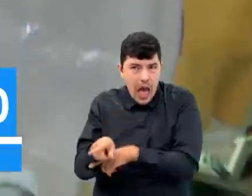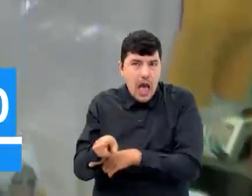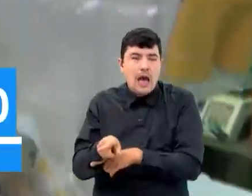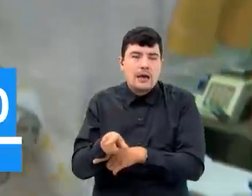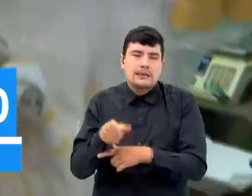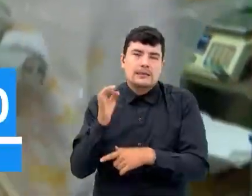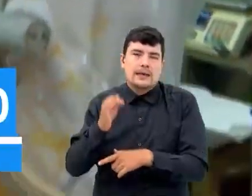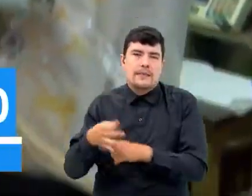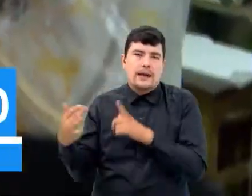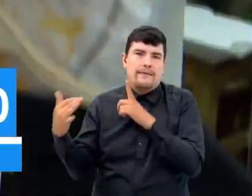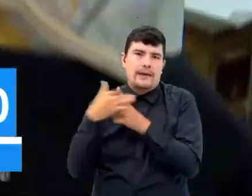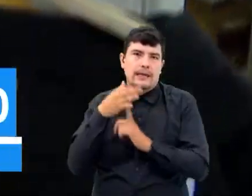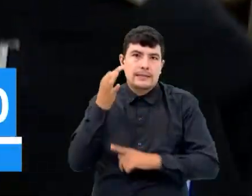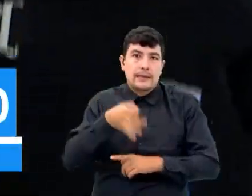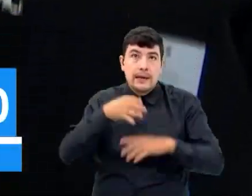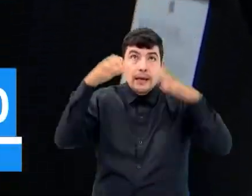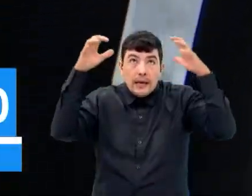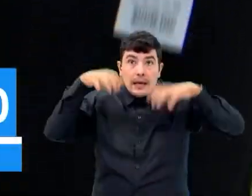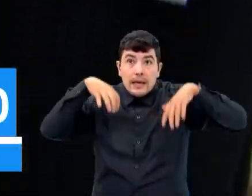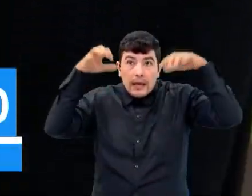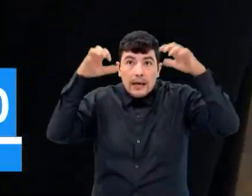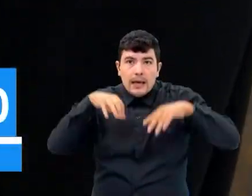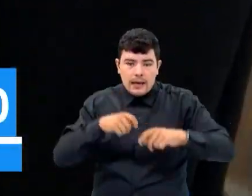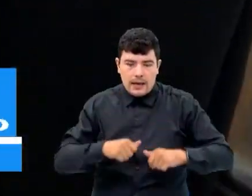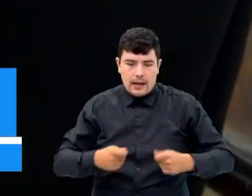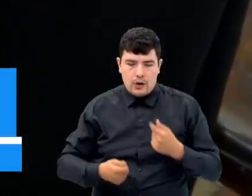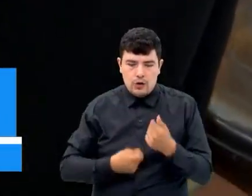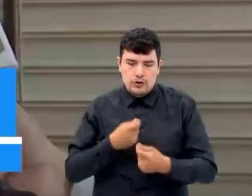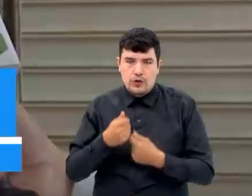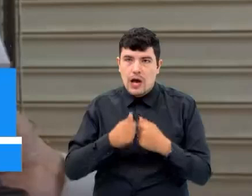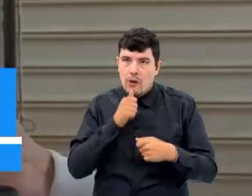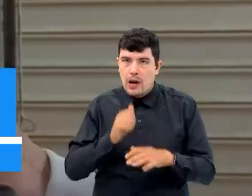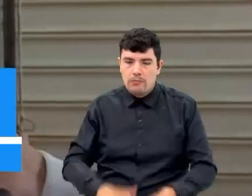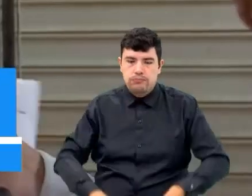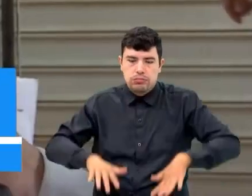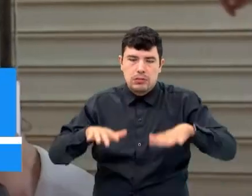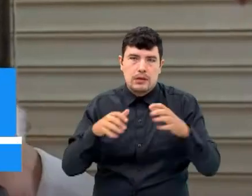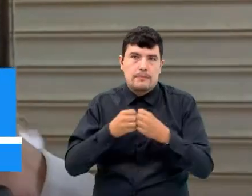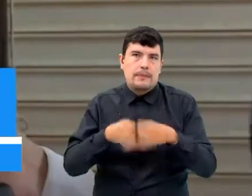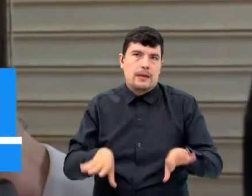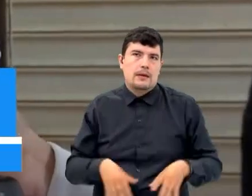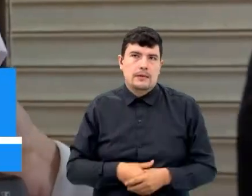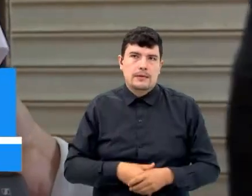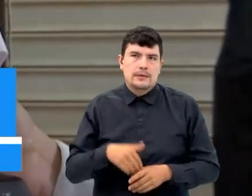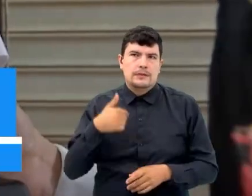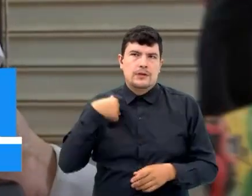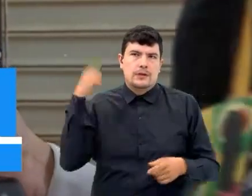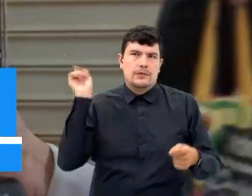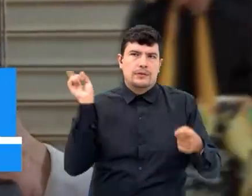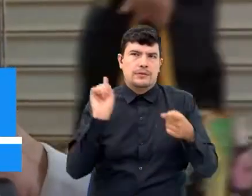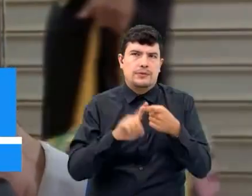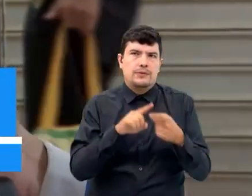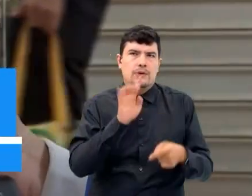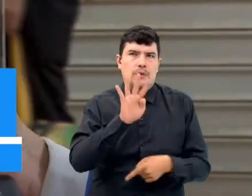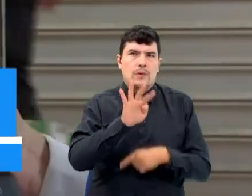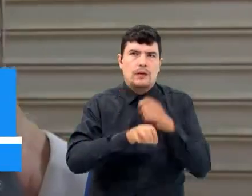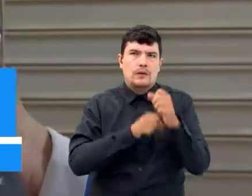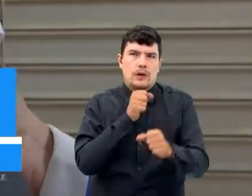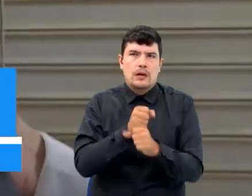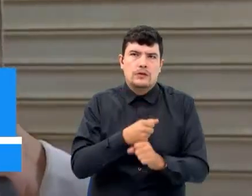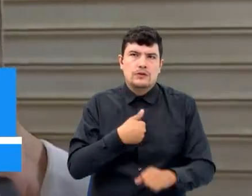llueve su negocio se inunda y pierde la mayor cantidad de su mercancía. Con mi local llevo más de 4 años de estar